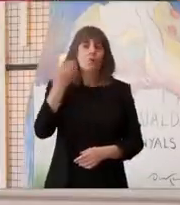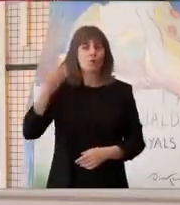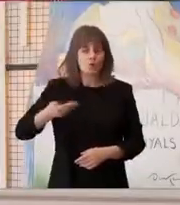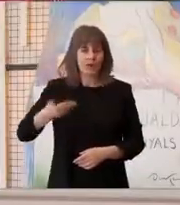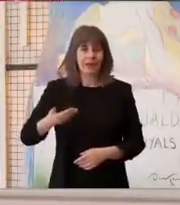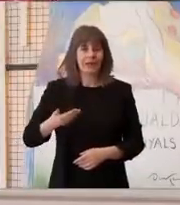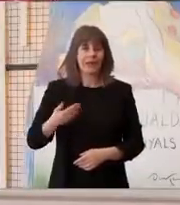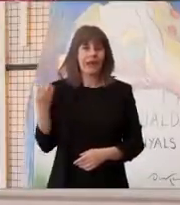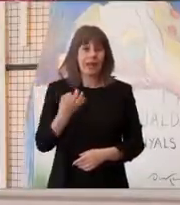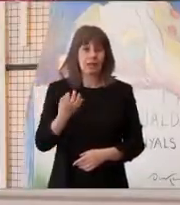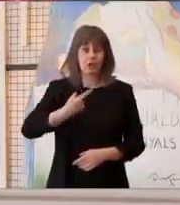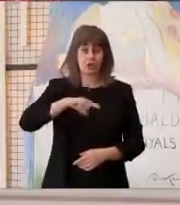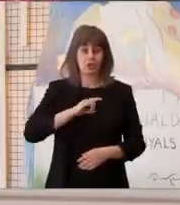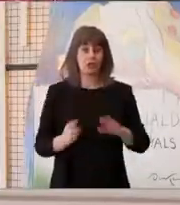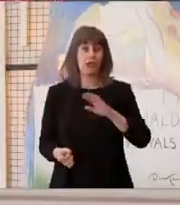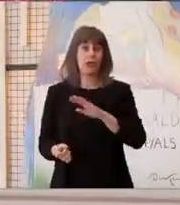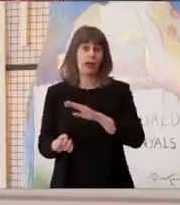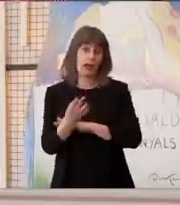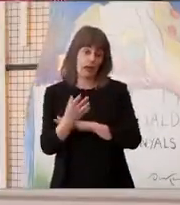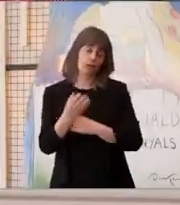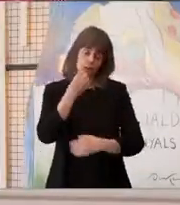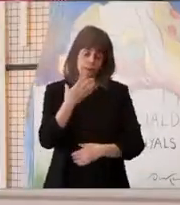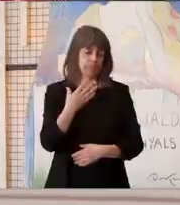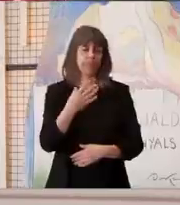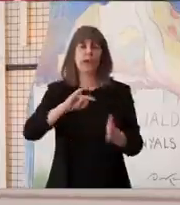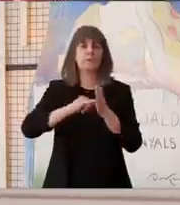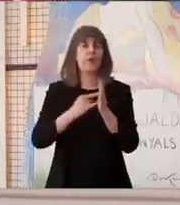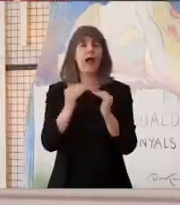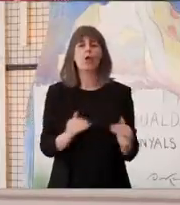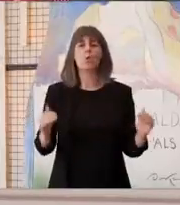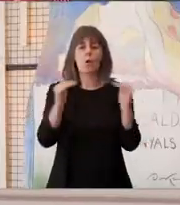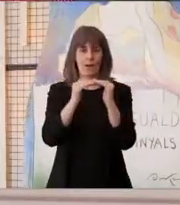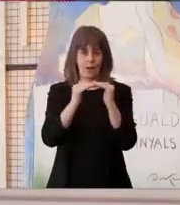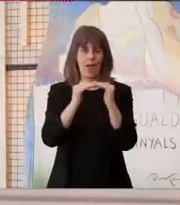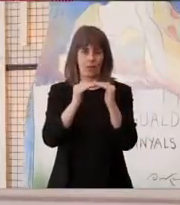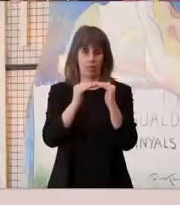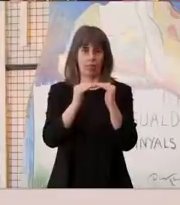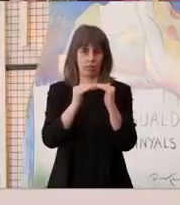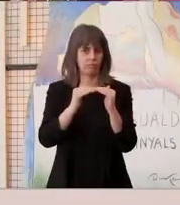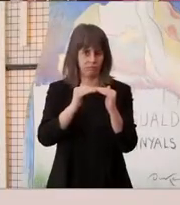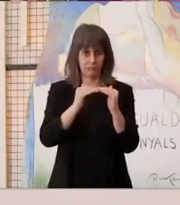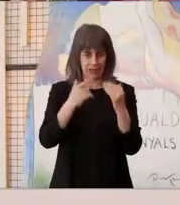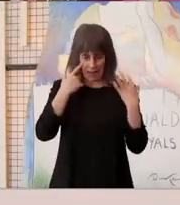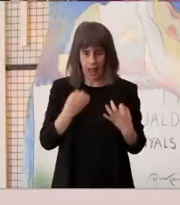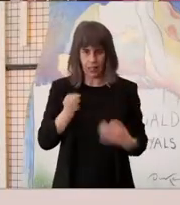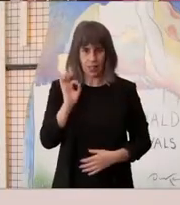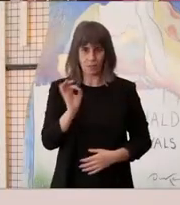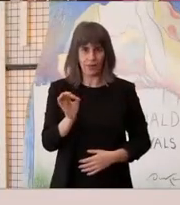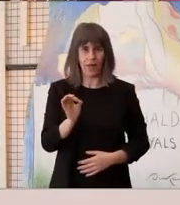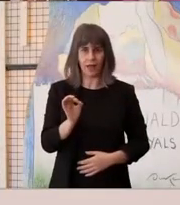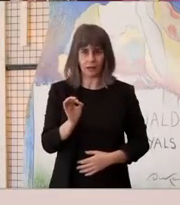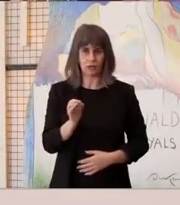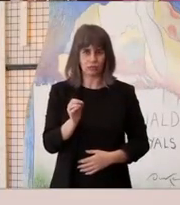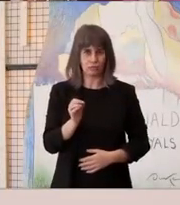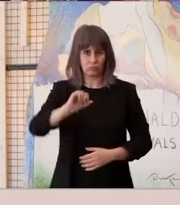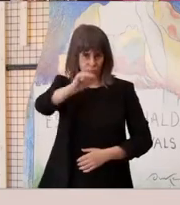haber creado bueno haber aprobado un plan de igualdad dos de verdad no no de mentira de verdad no no